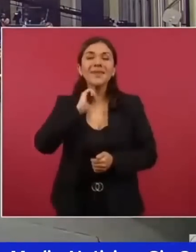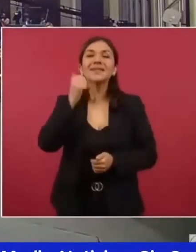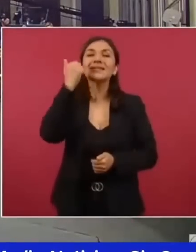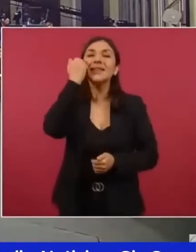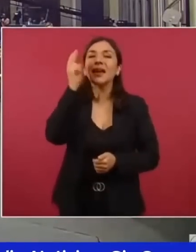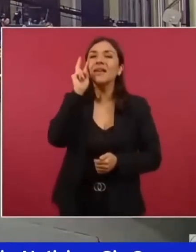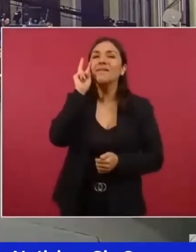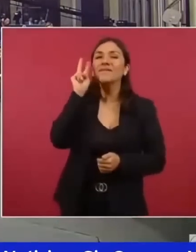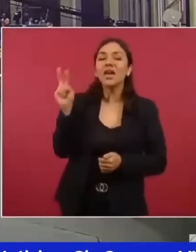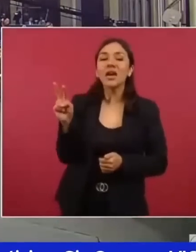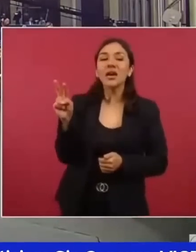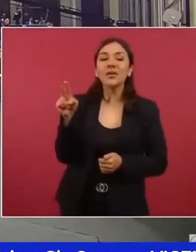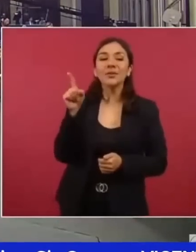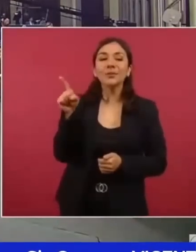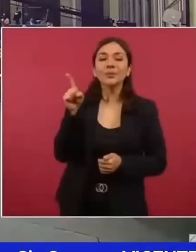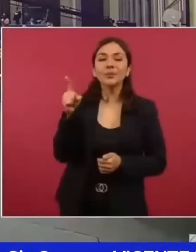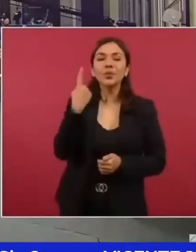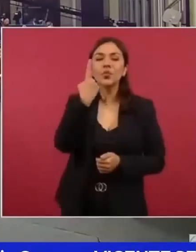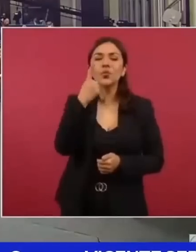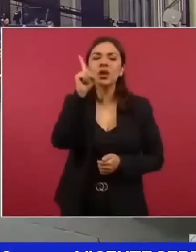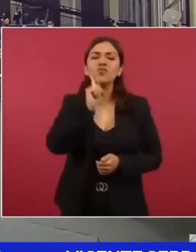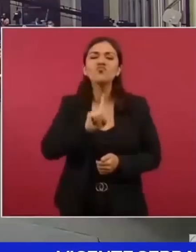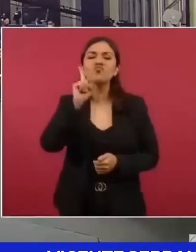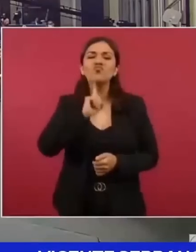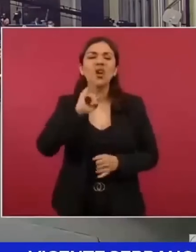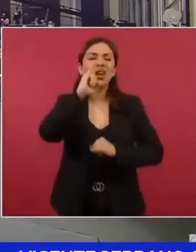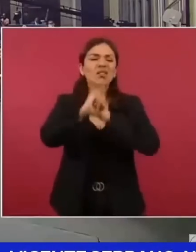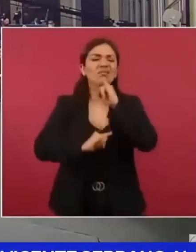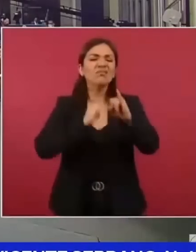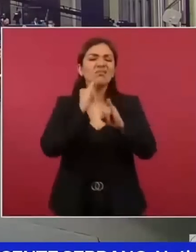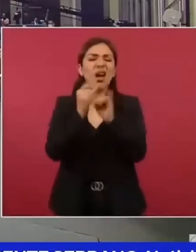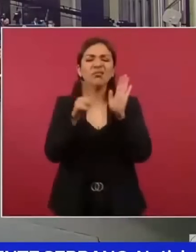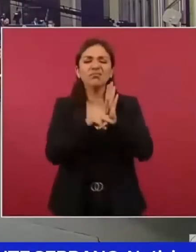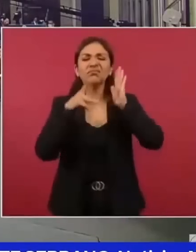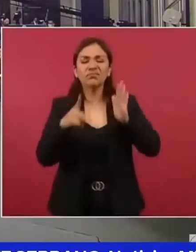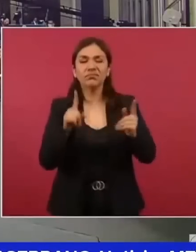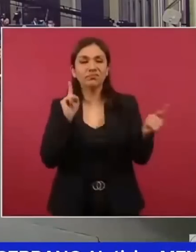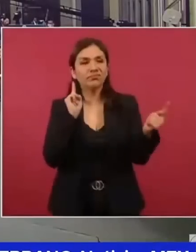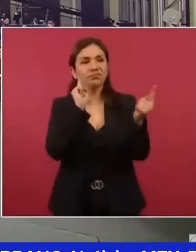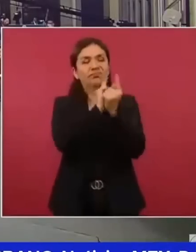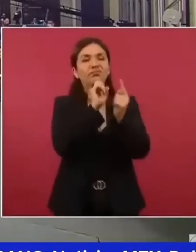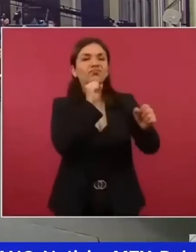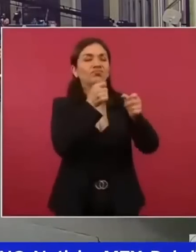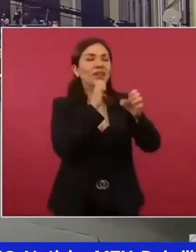es una señora internacionalista la que le hace la entrevista a Salazar,